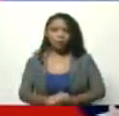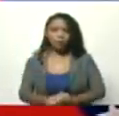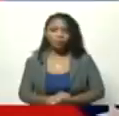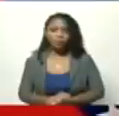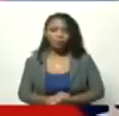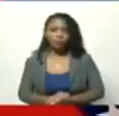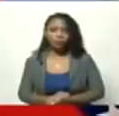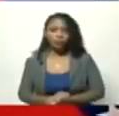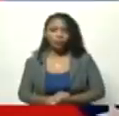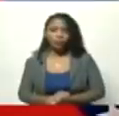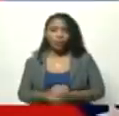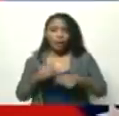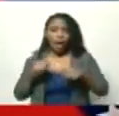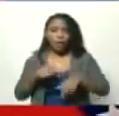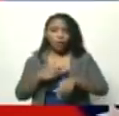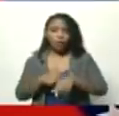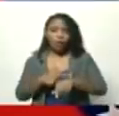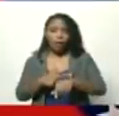Son tiempos